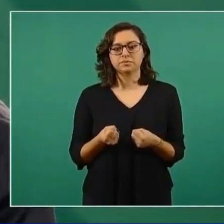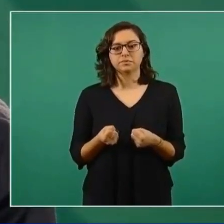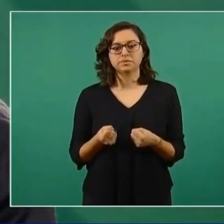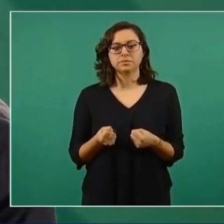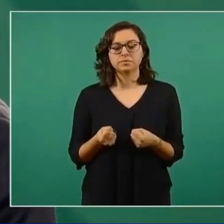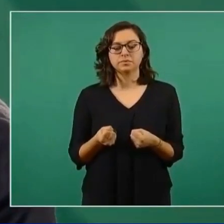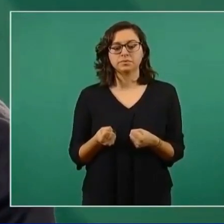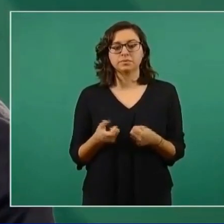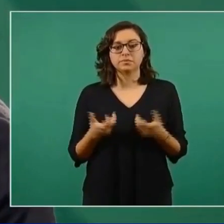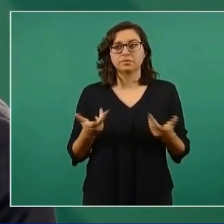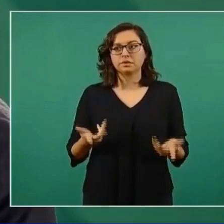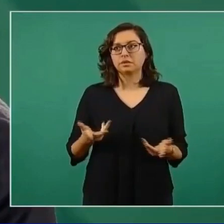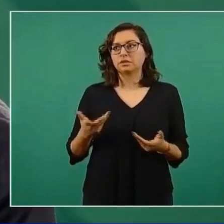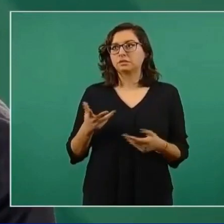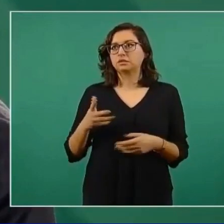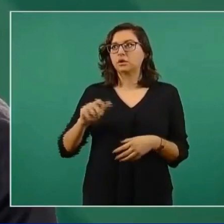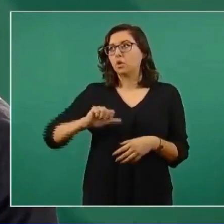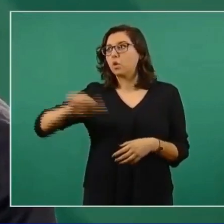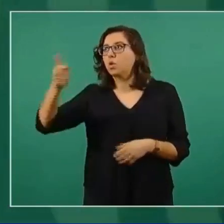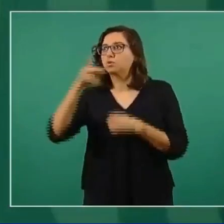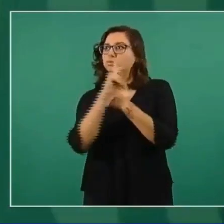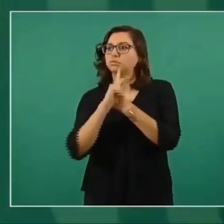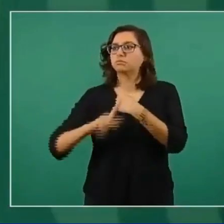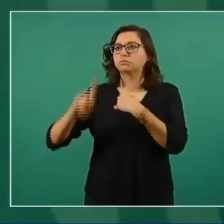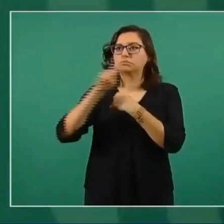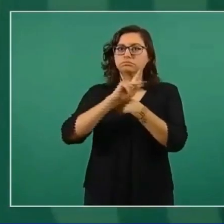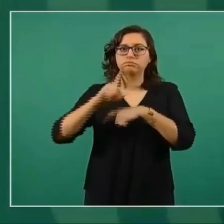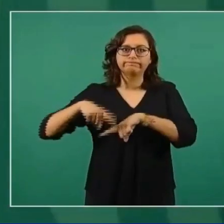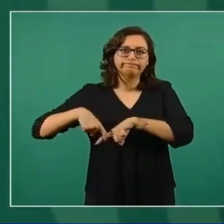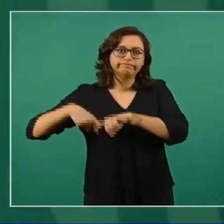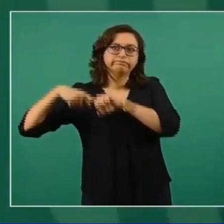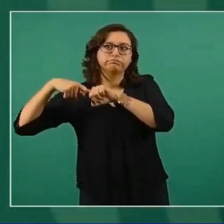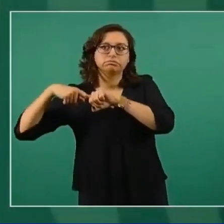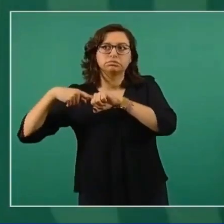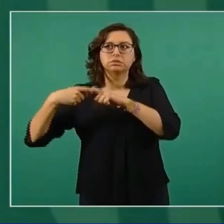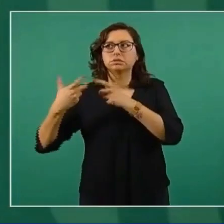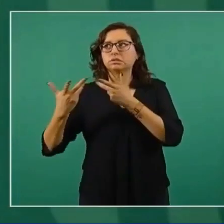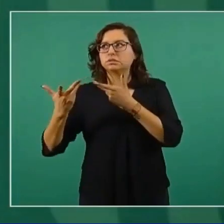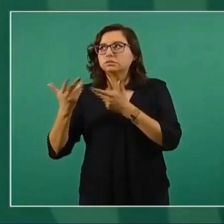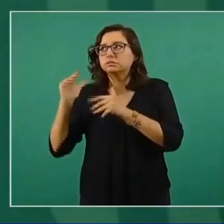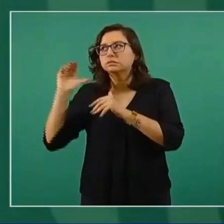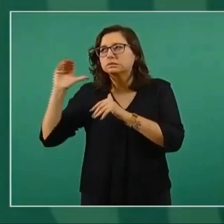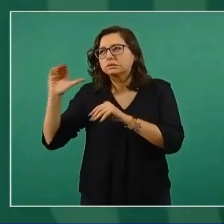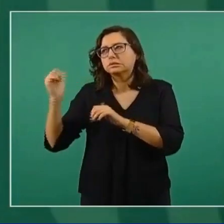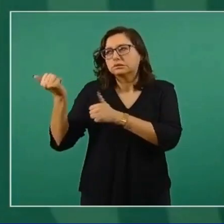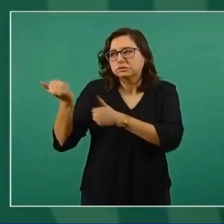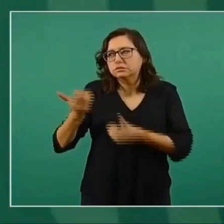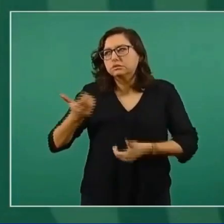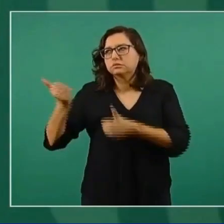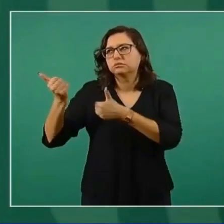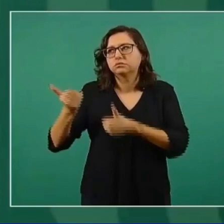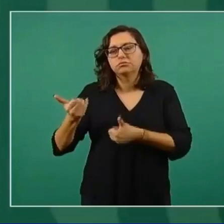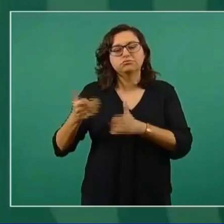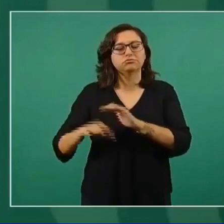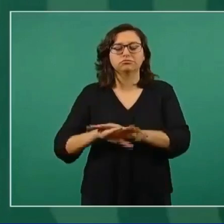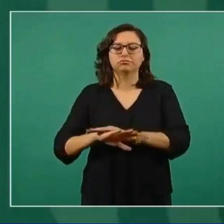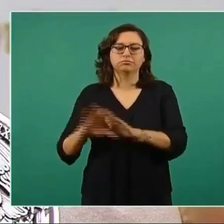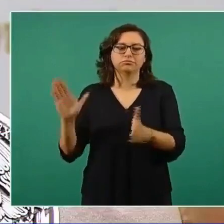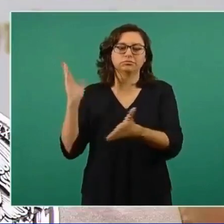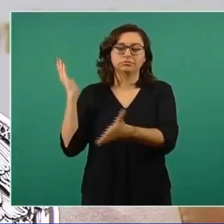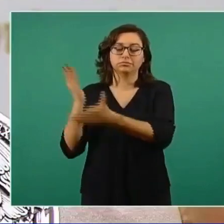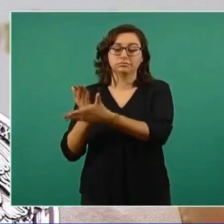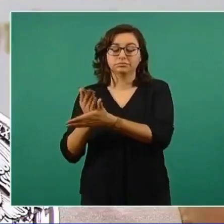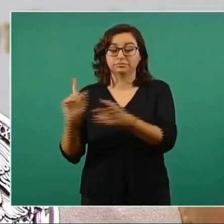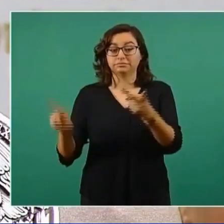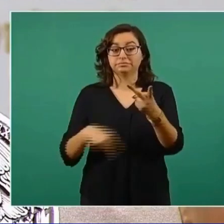porque no somos dependientes, y algo muy importante, que no aumenten los